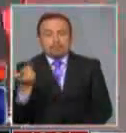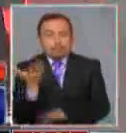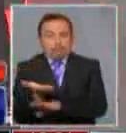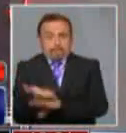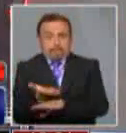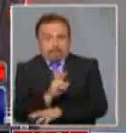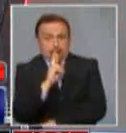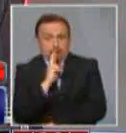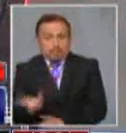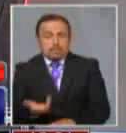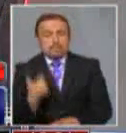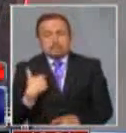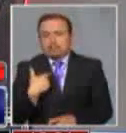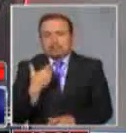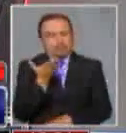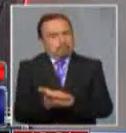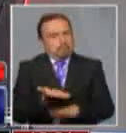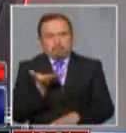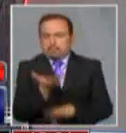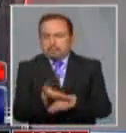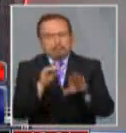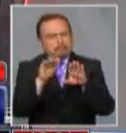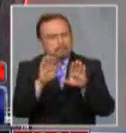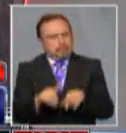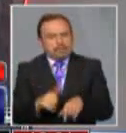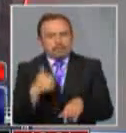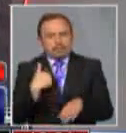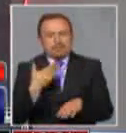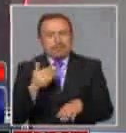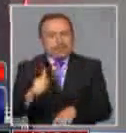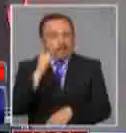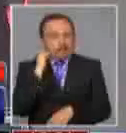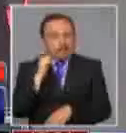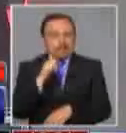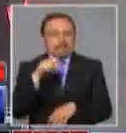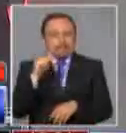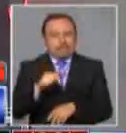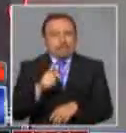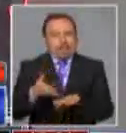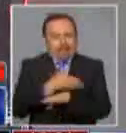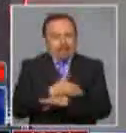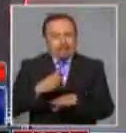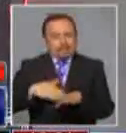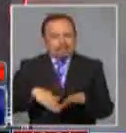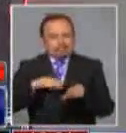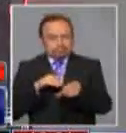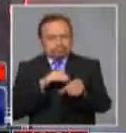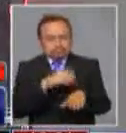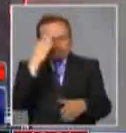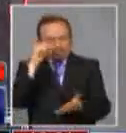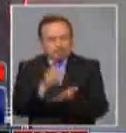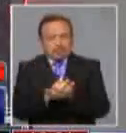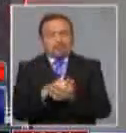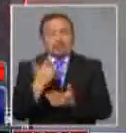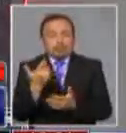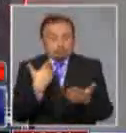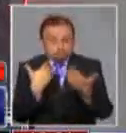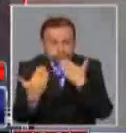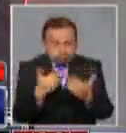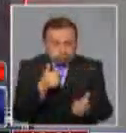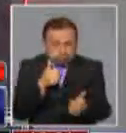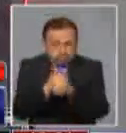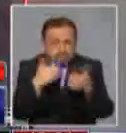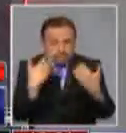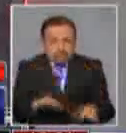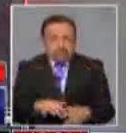pidiendo nosotros seguimos pidiendo exactamente lo que pedíamos ayer antes esta movilización y ha habido algún acercamiento Eso es lo que quiero saber y que esperábamos